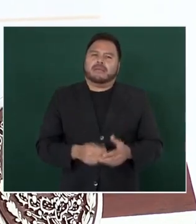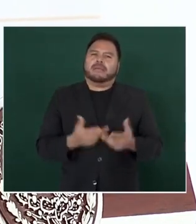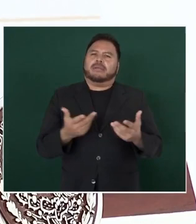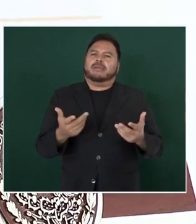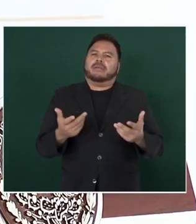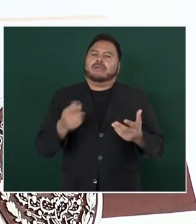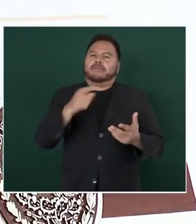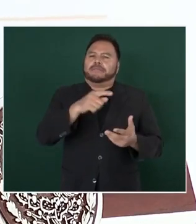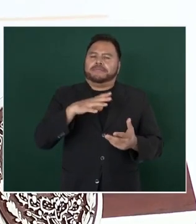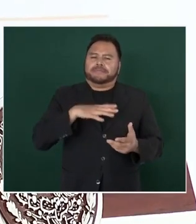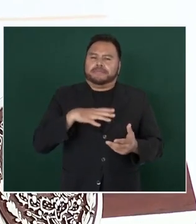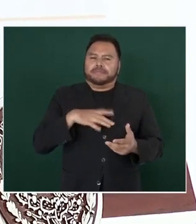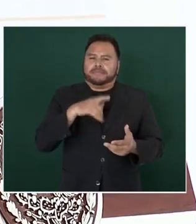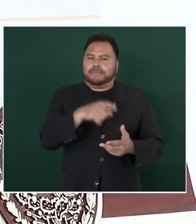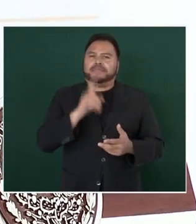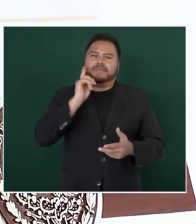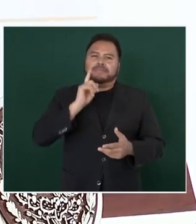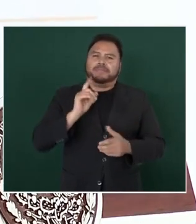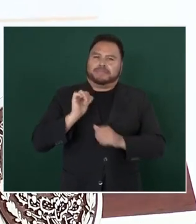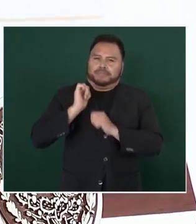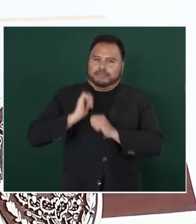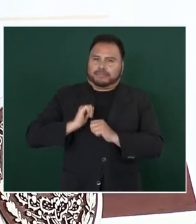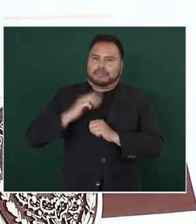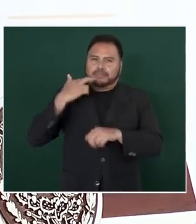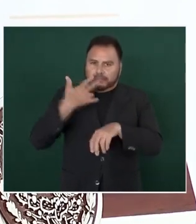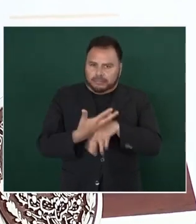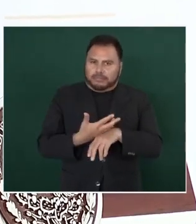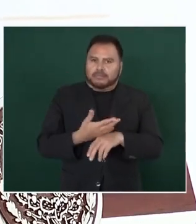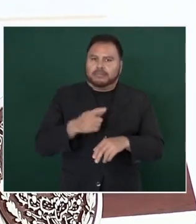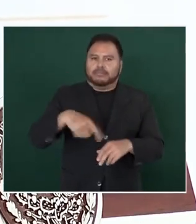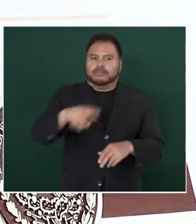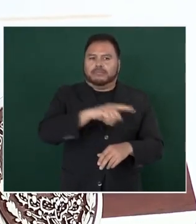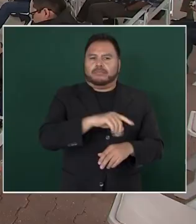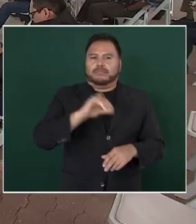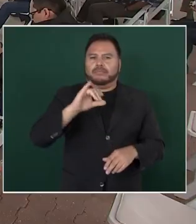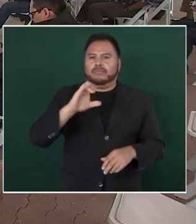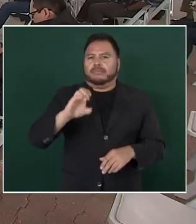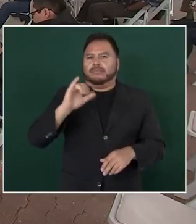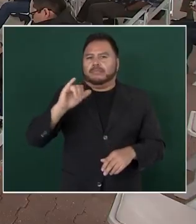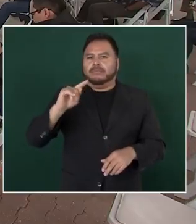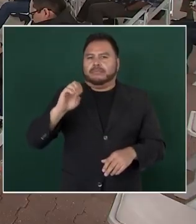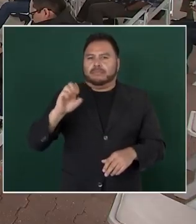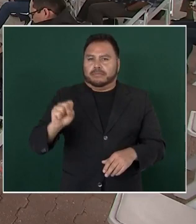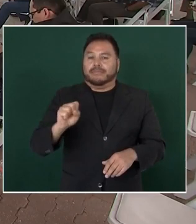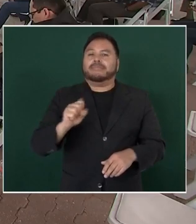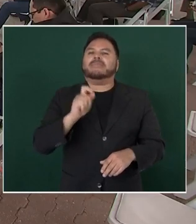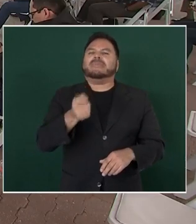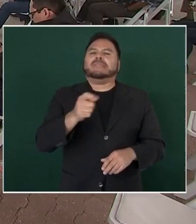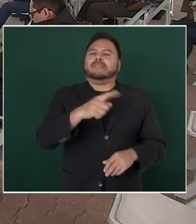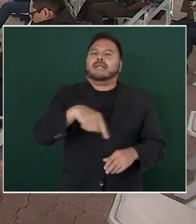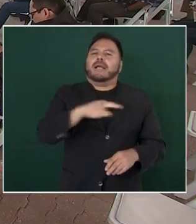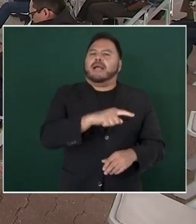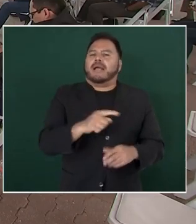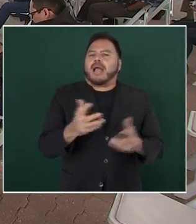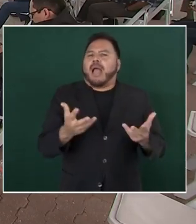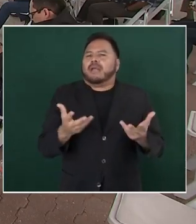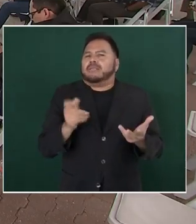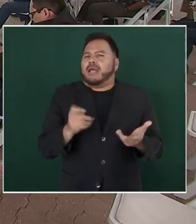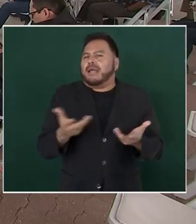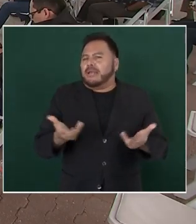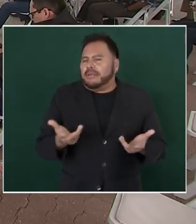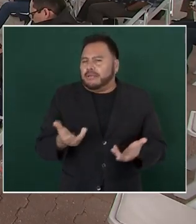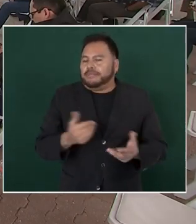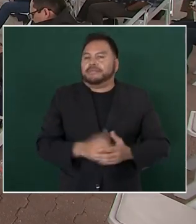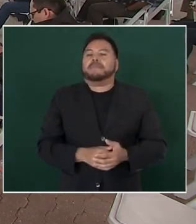pues la encargada de lo que es el CITES. Están haciendo una serie de, pues